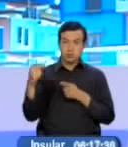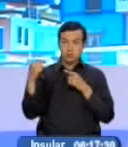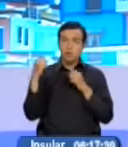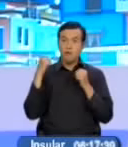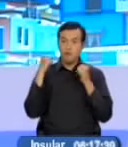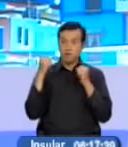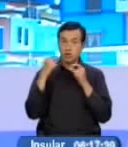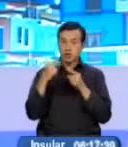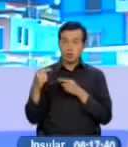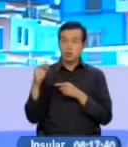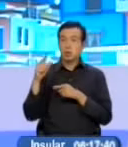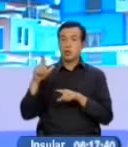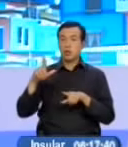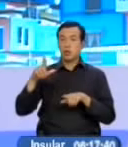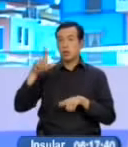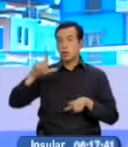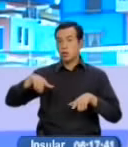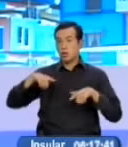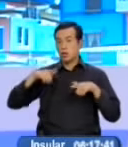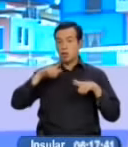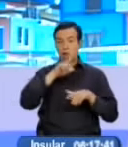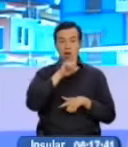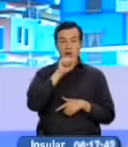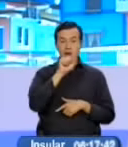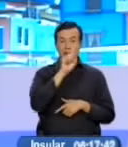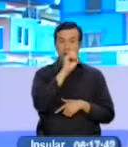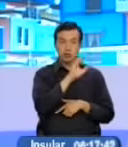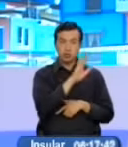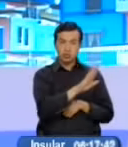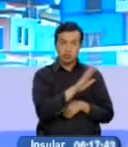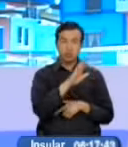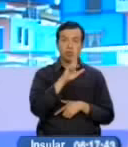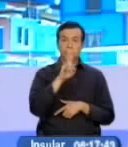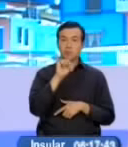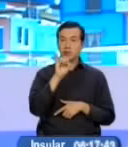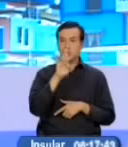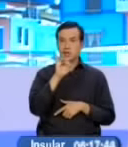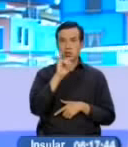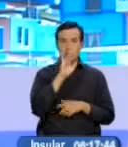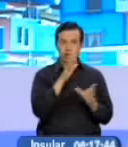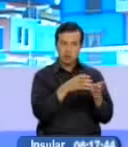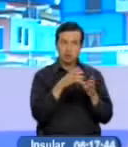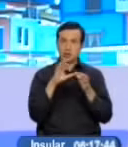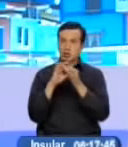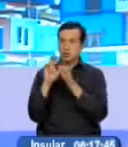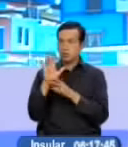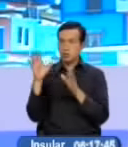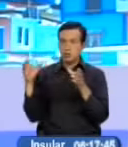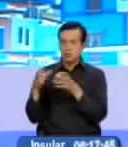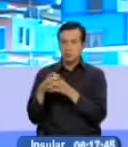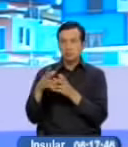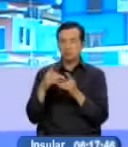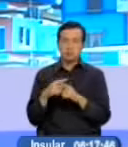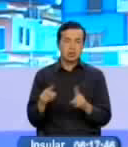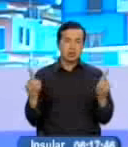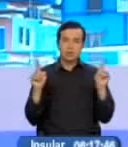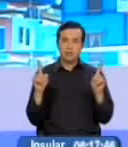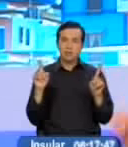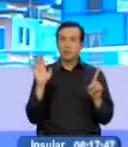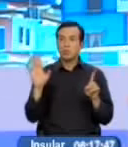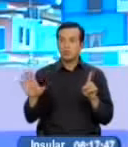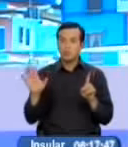fuertes al menos, son Guillermo Lasso y Cynthia Viteri, creo que país sí va a poder generar un contraste, un matiz respecto a cuál va a